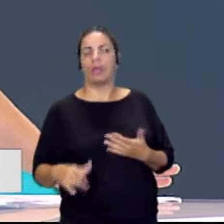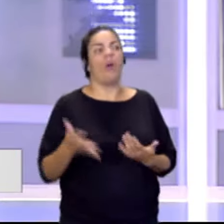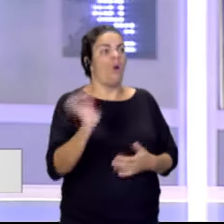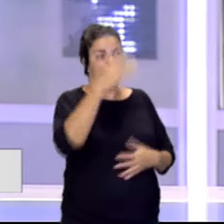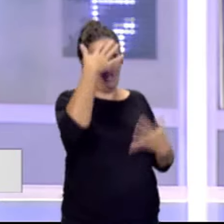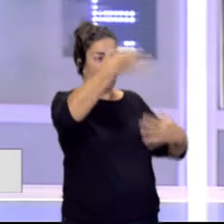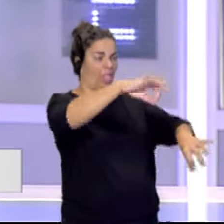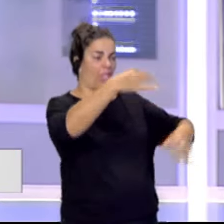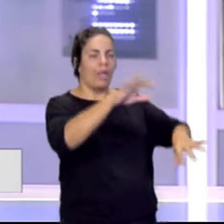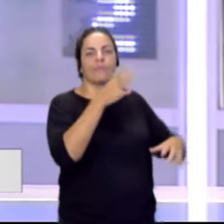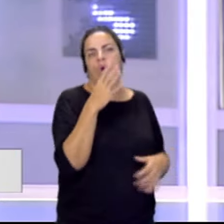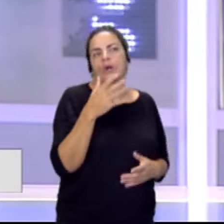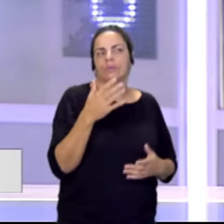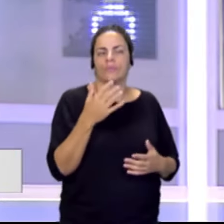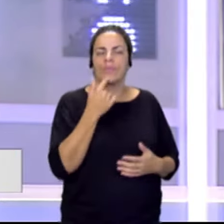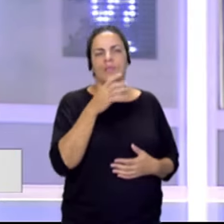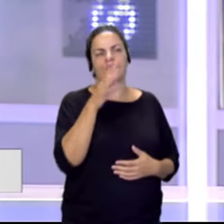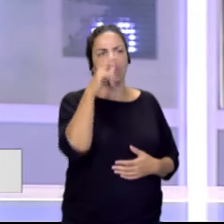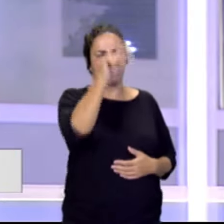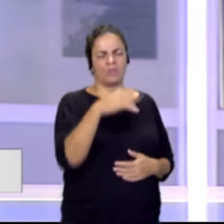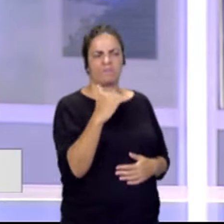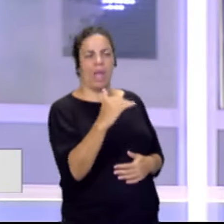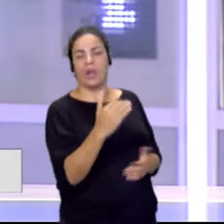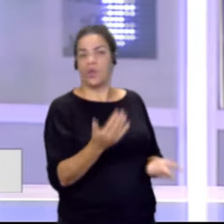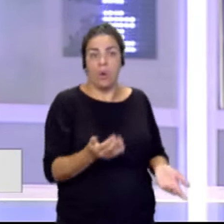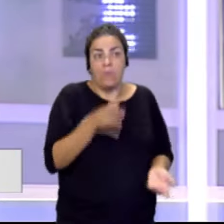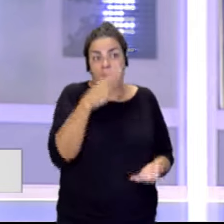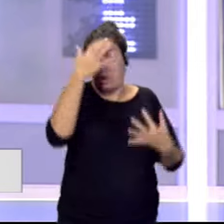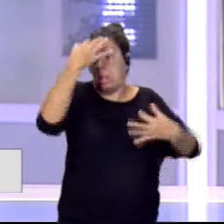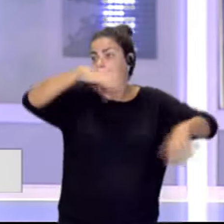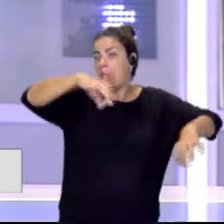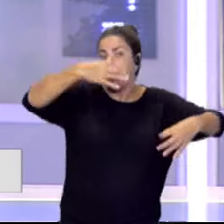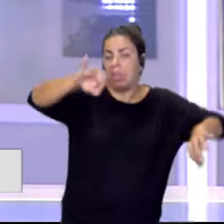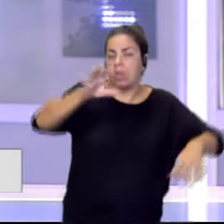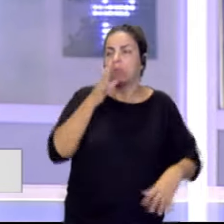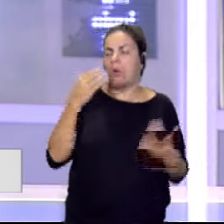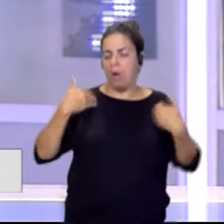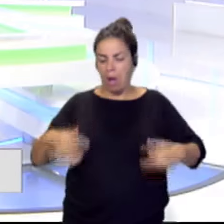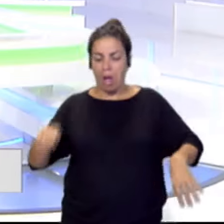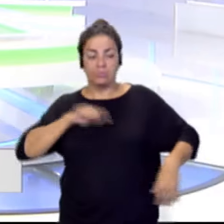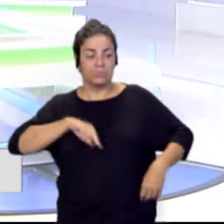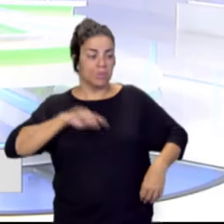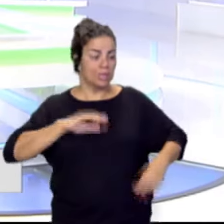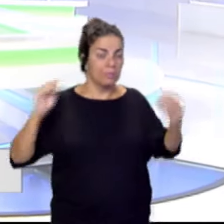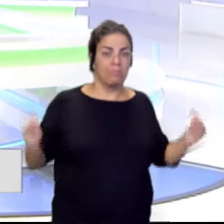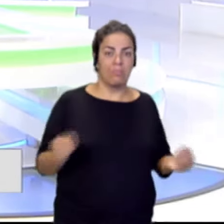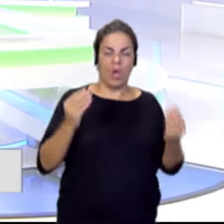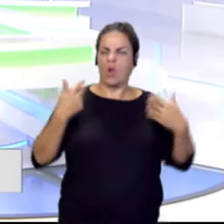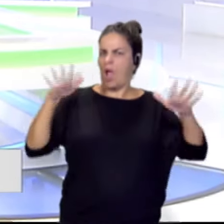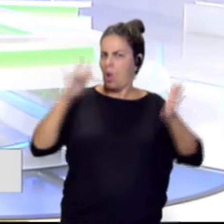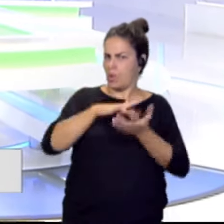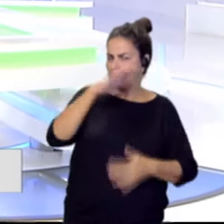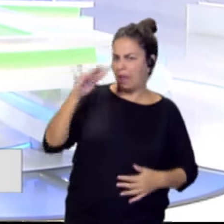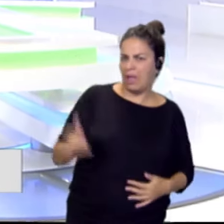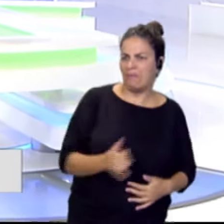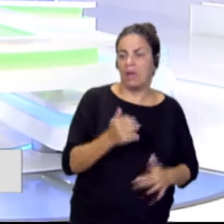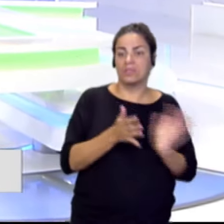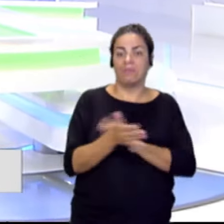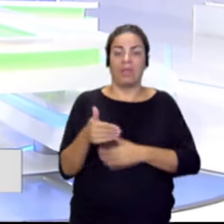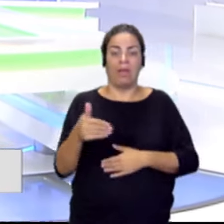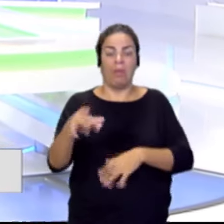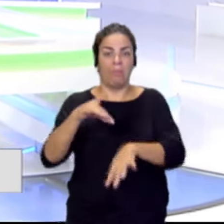atribuirlo solo a la maldad, quiero decir, que igual hasta eres un poco inconsciente porque te sientes mejor y entonces estás de baja, no te toca revisión con el médico, un